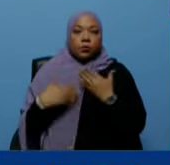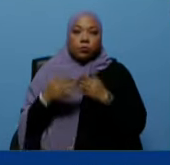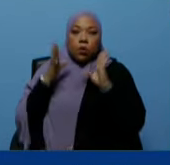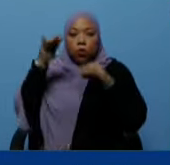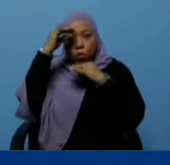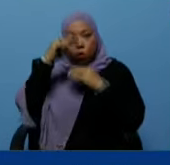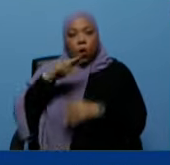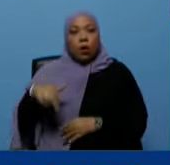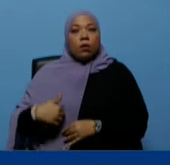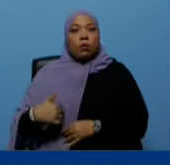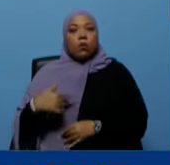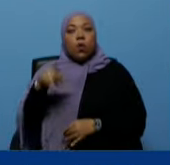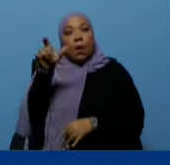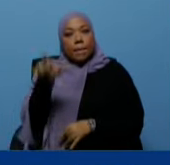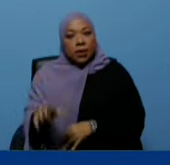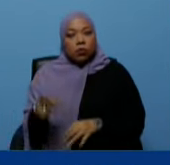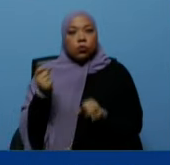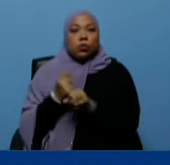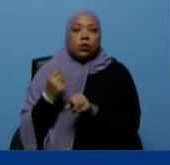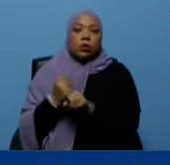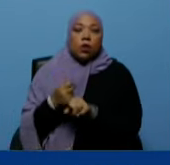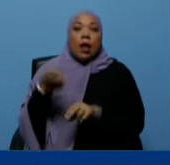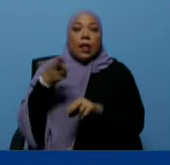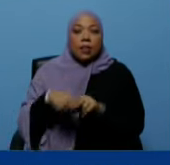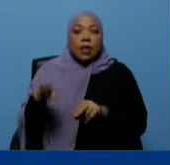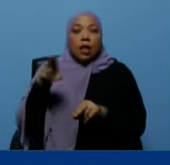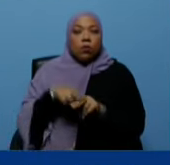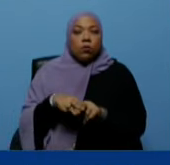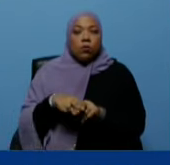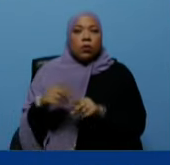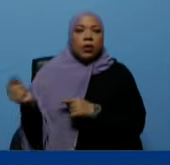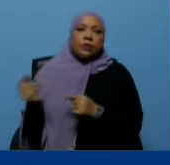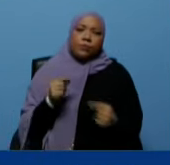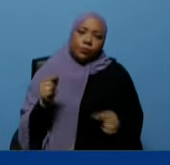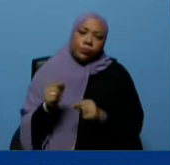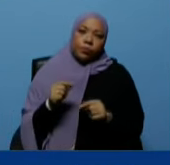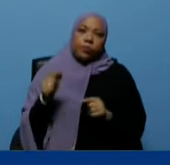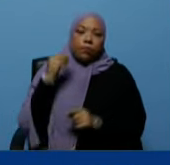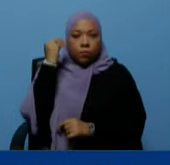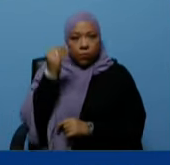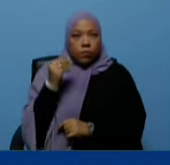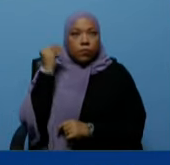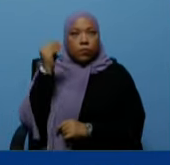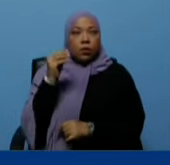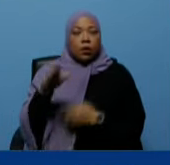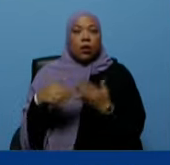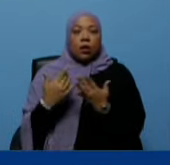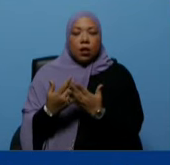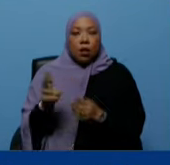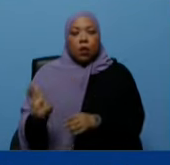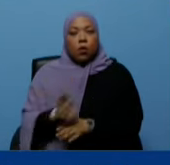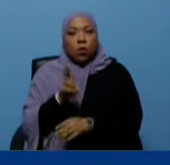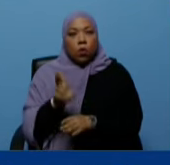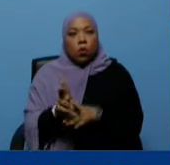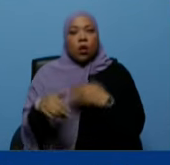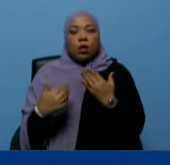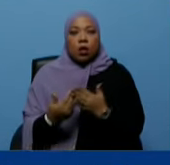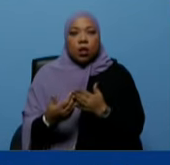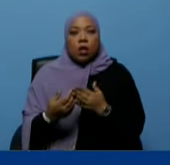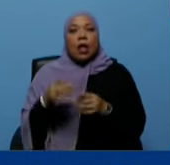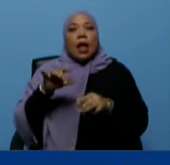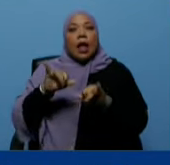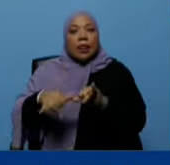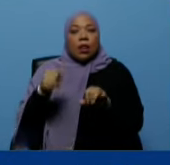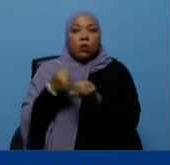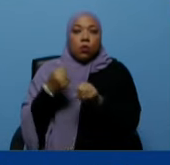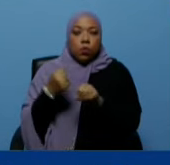atender a nuestros pacientes o niños que tengan discapacidad visual, a usarlos, a enseñar las